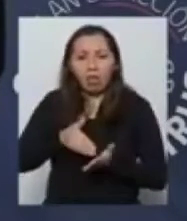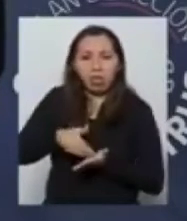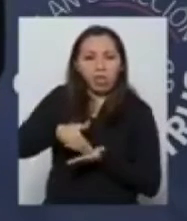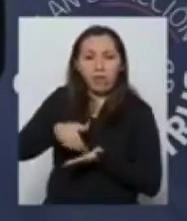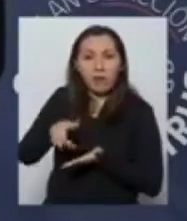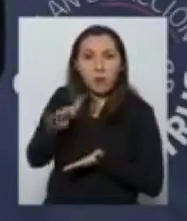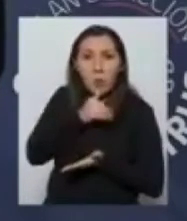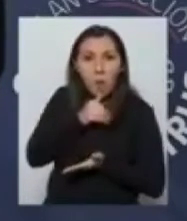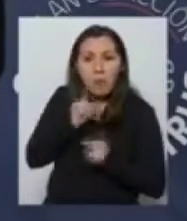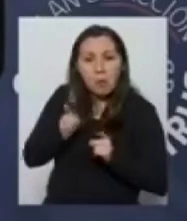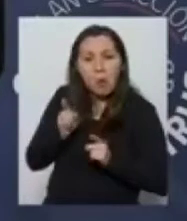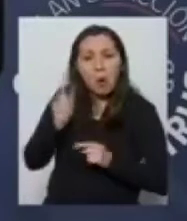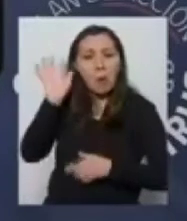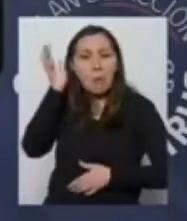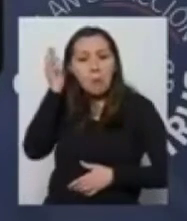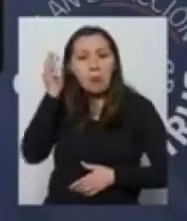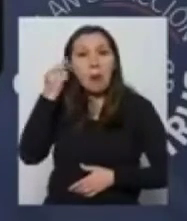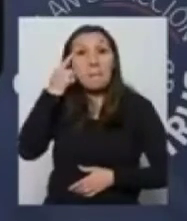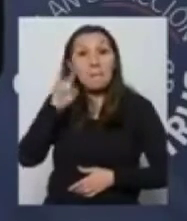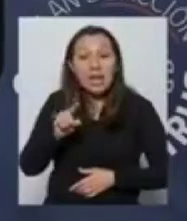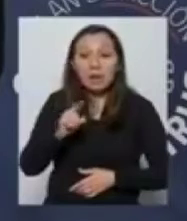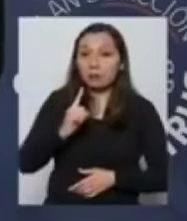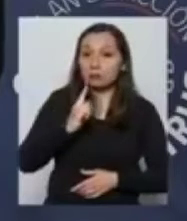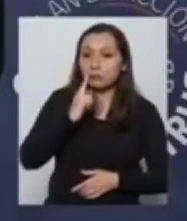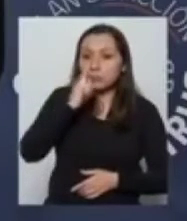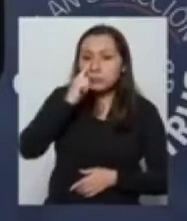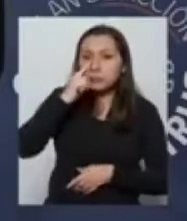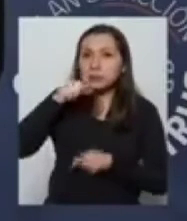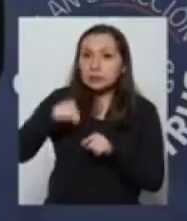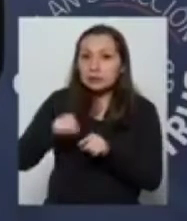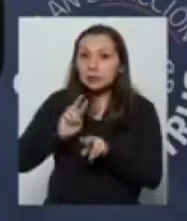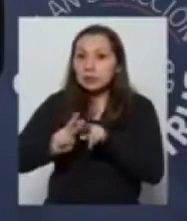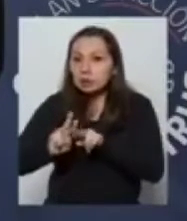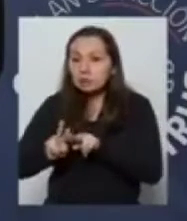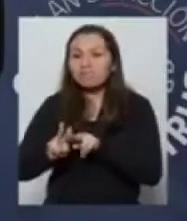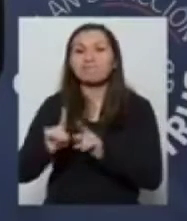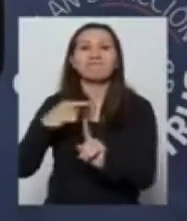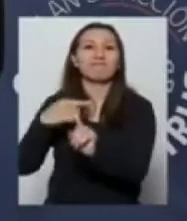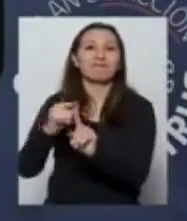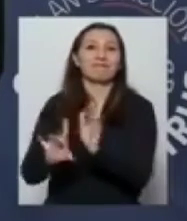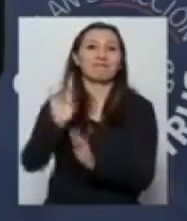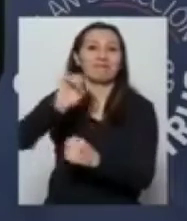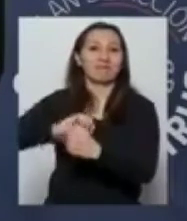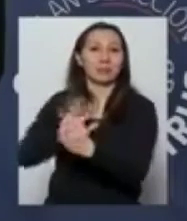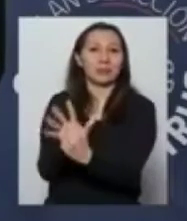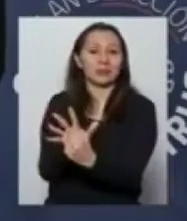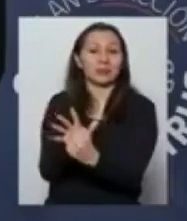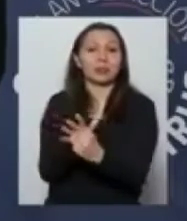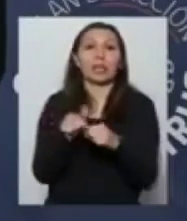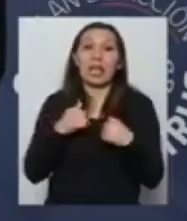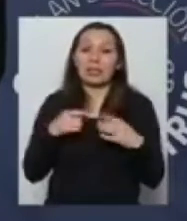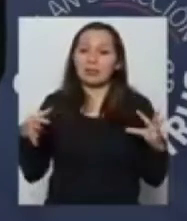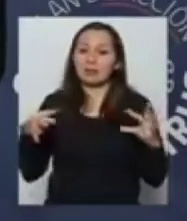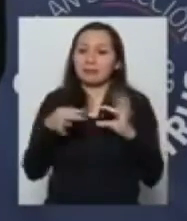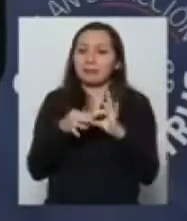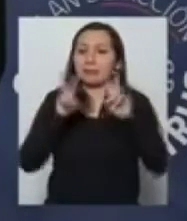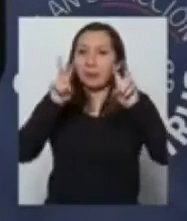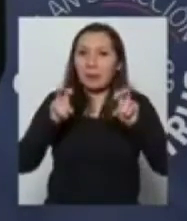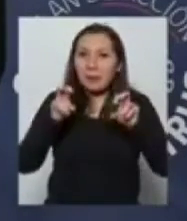de esta enfermedad, pero que su PCR resultó positiva. Esto lo quiero